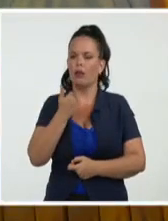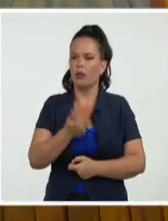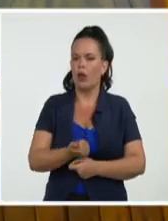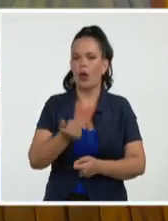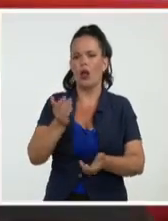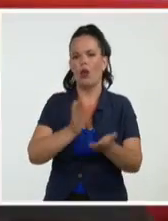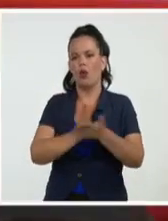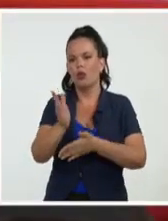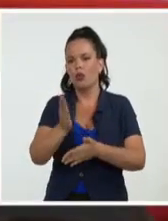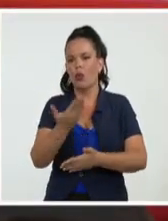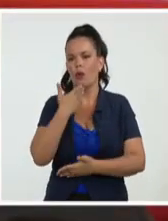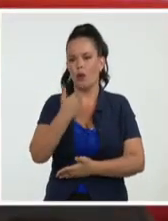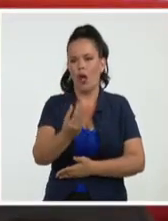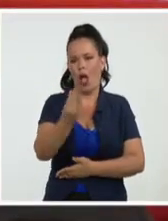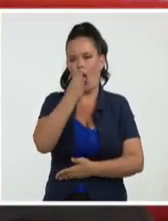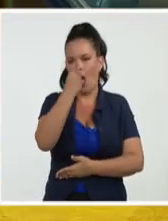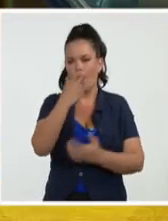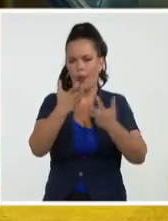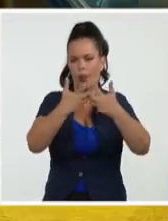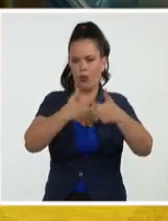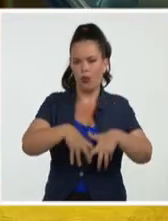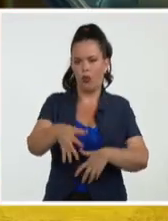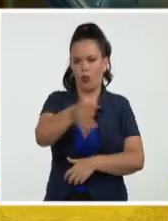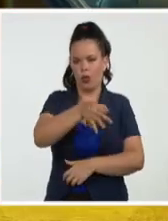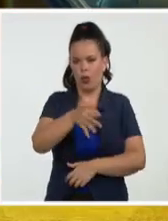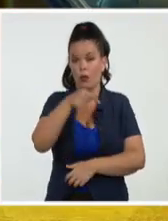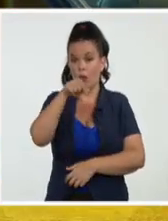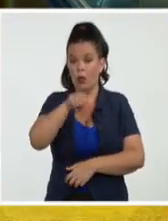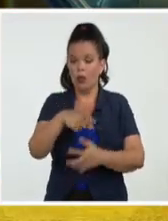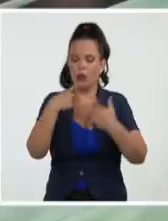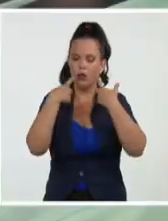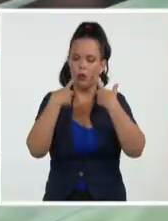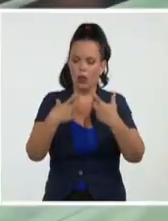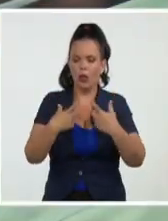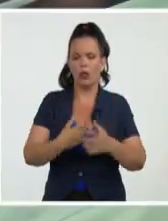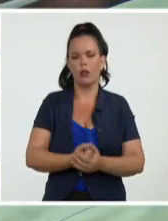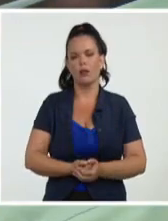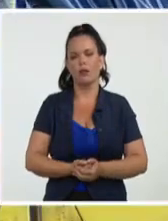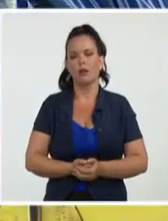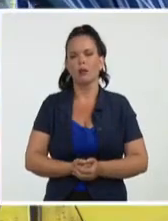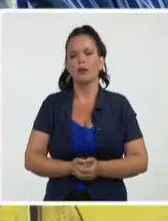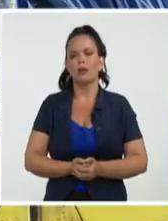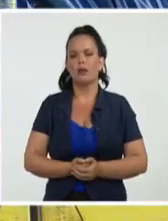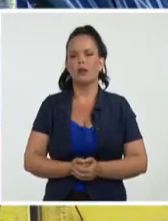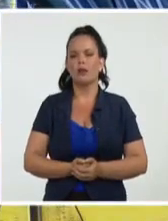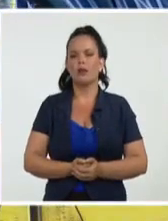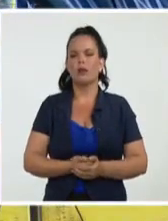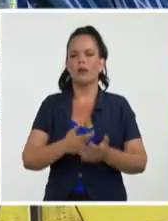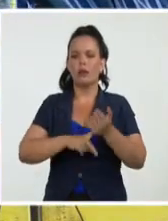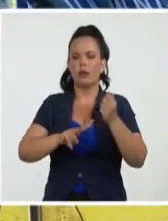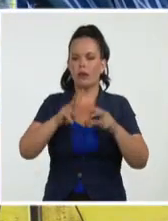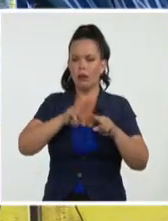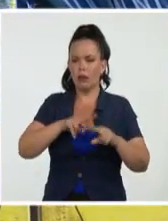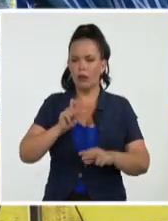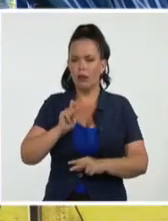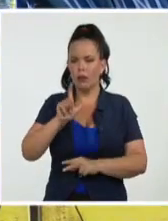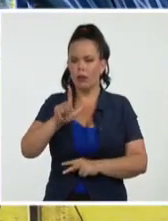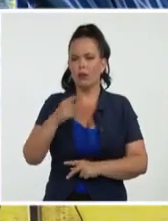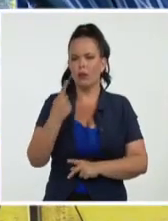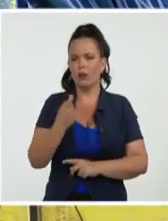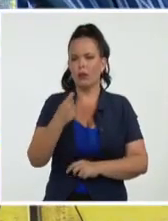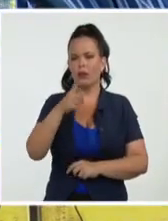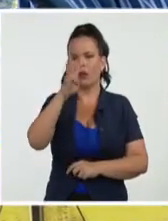cada municipio. Ello representa una preocupación para la dirección de la revolución. Holguín necesita tener entre 40.000